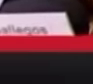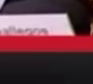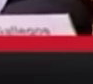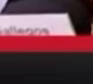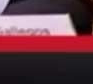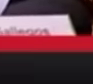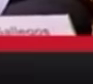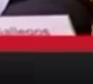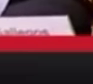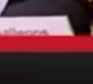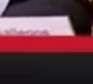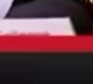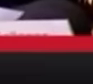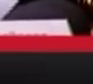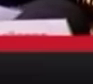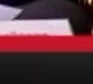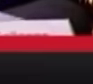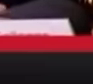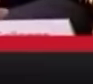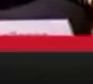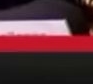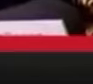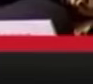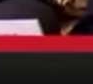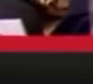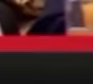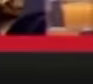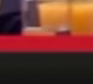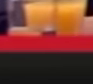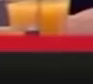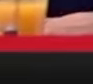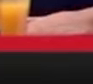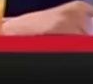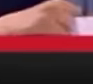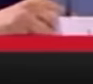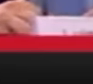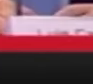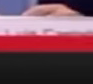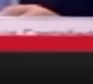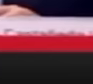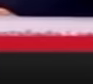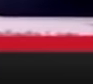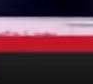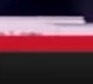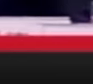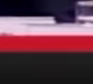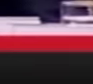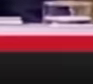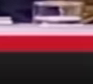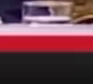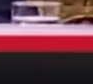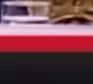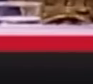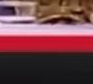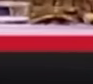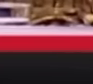¿Cuáles son los temas? Continúe el alcalde y responde. Gracias. Ya las preguntas. También me preguntaron sobre si